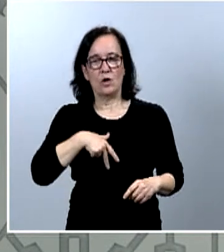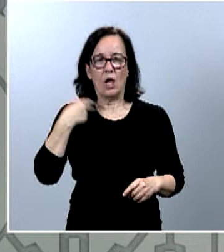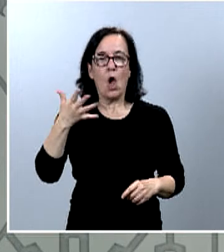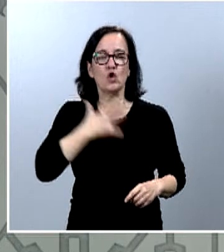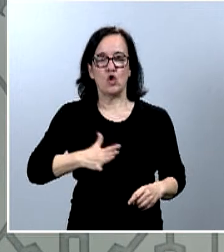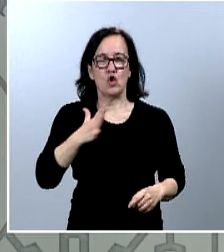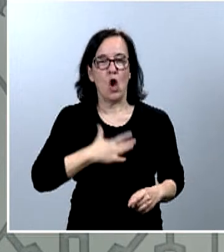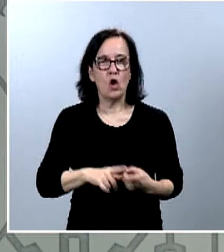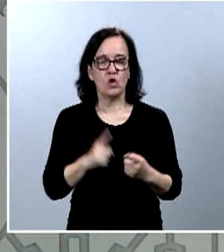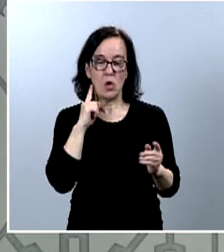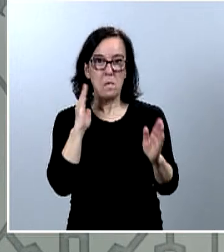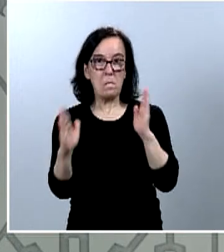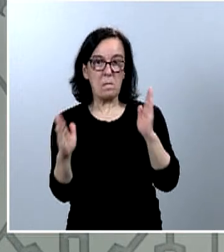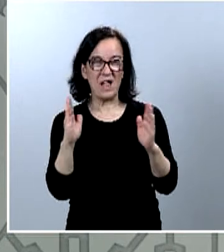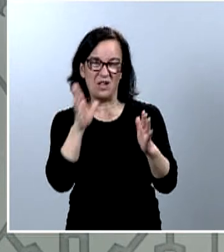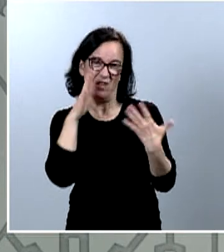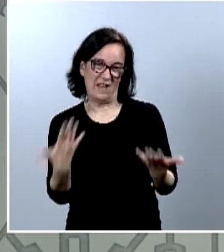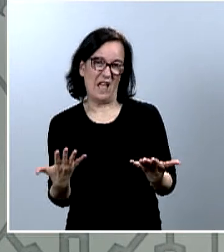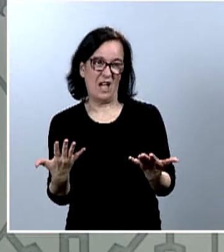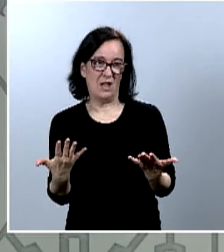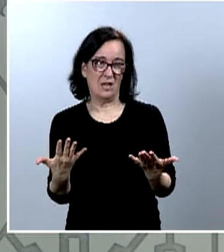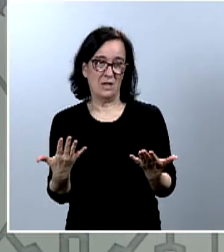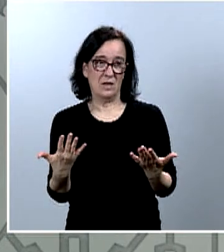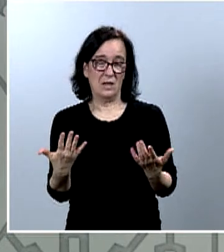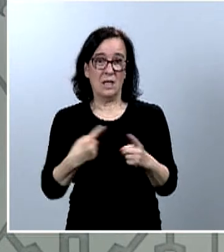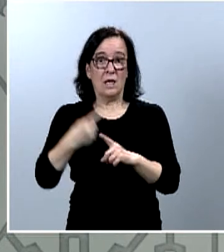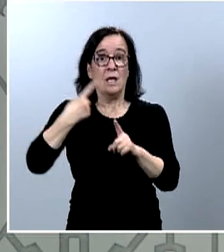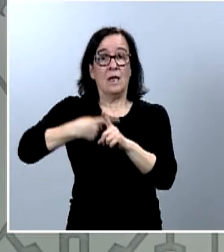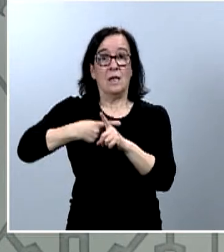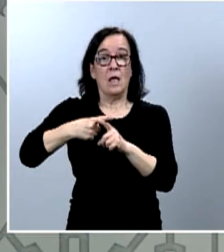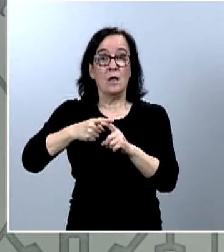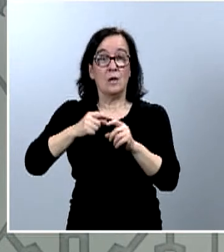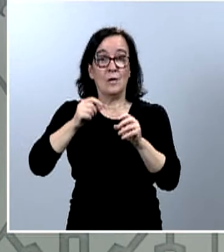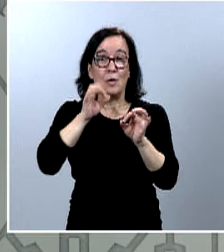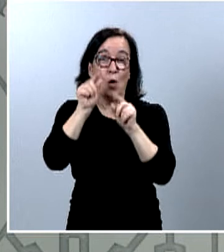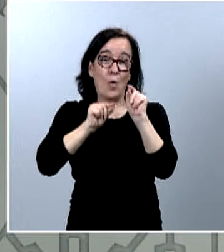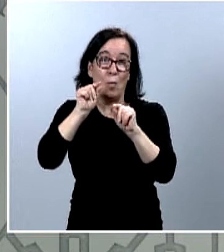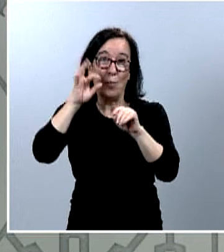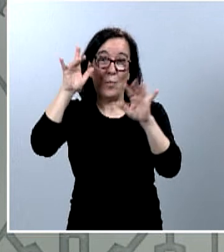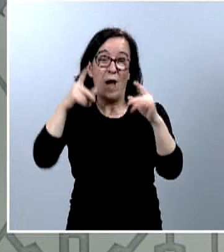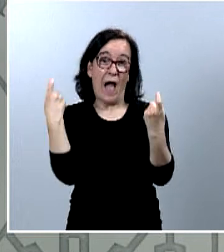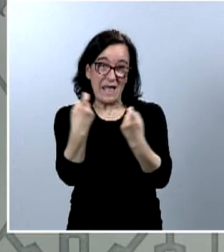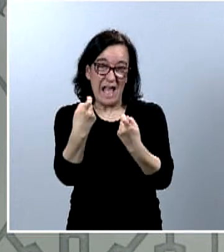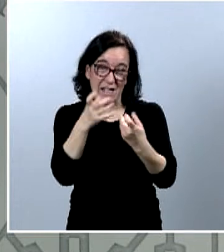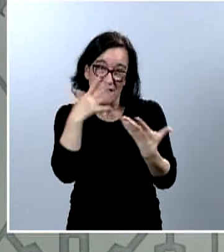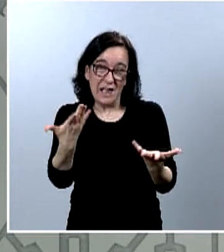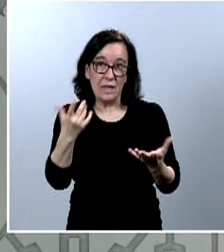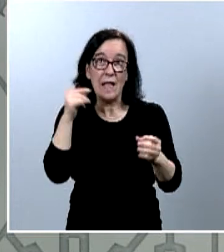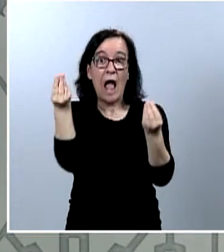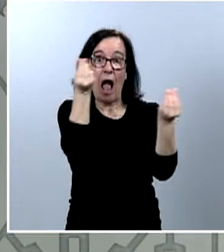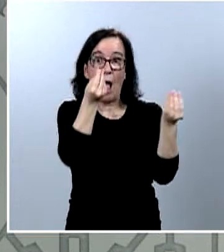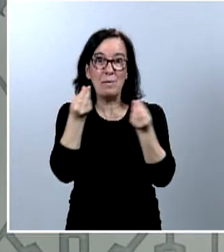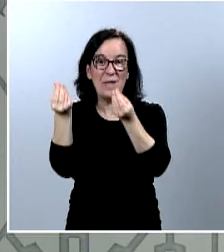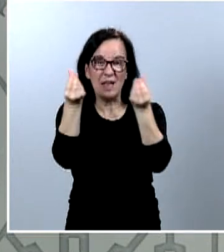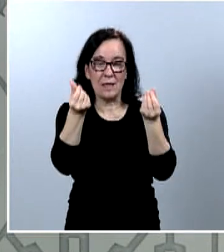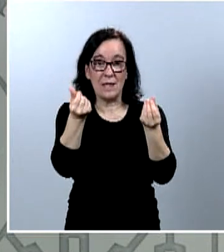un periodo como estamos ahora de altos niveles de pólenes y alérgenos en el ambiente, la probabilidad